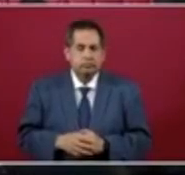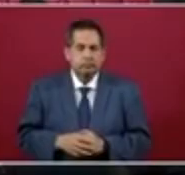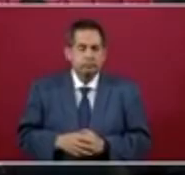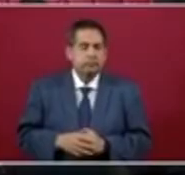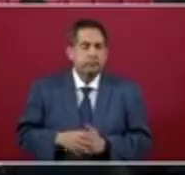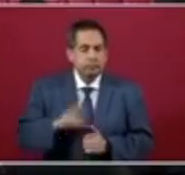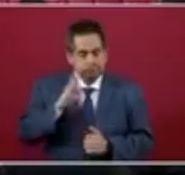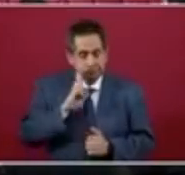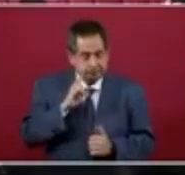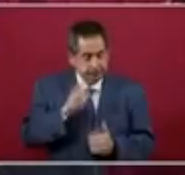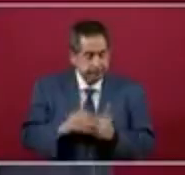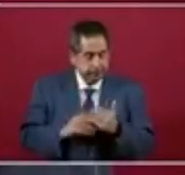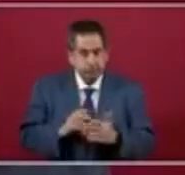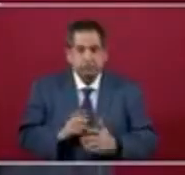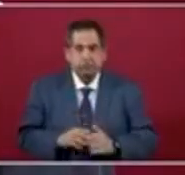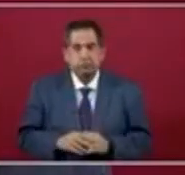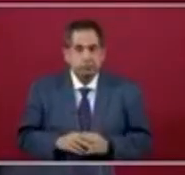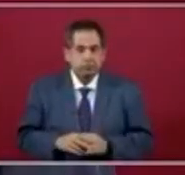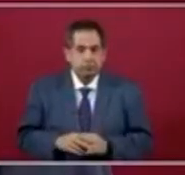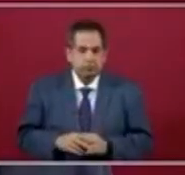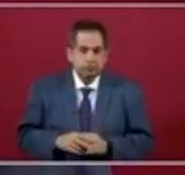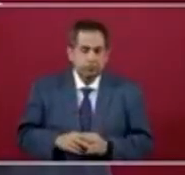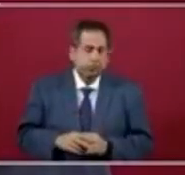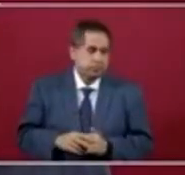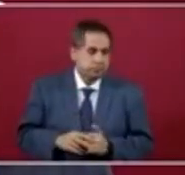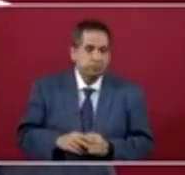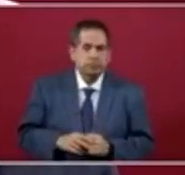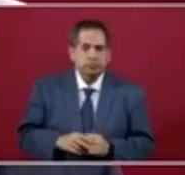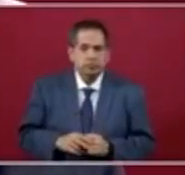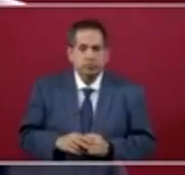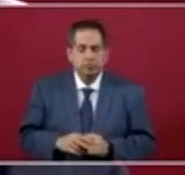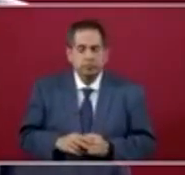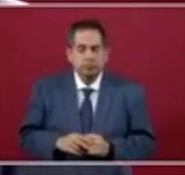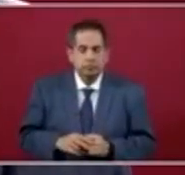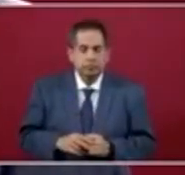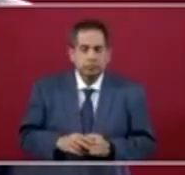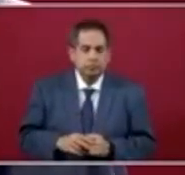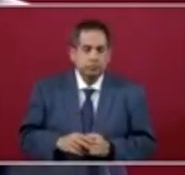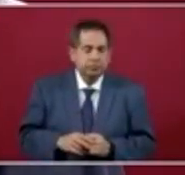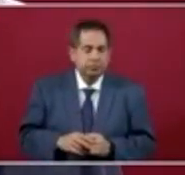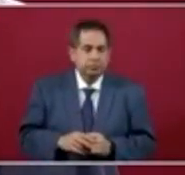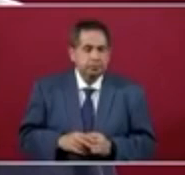Tratando de que se